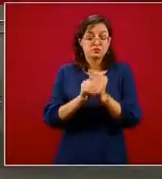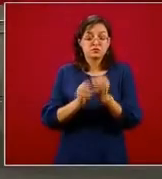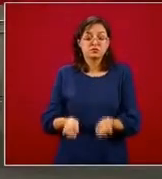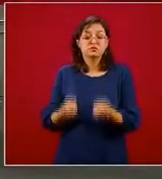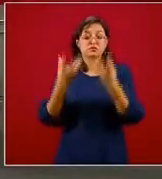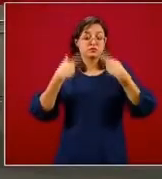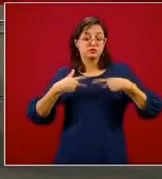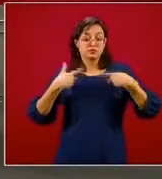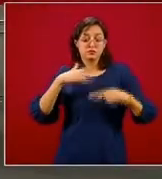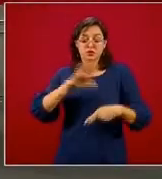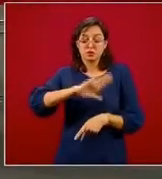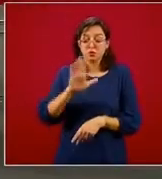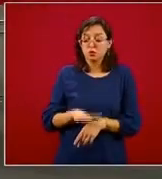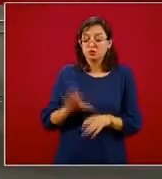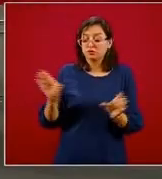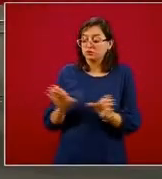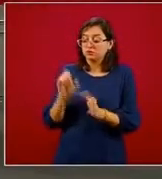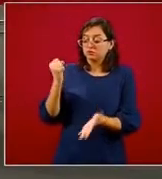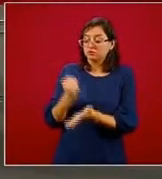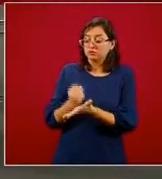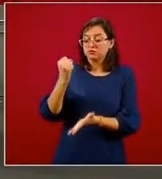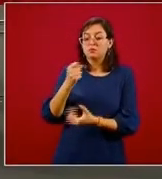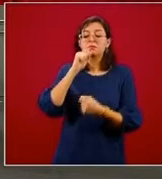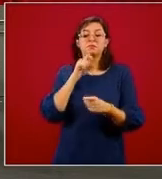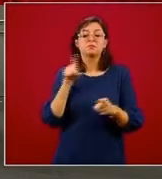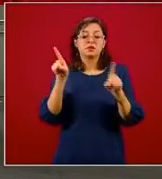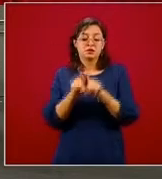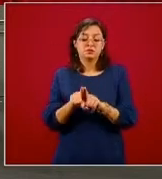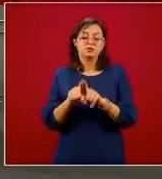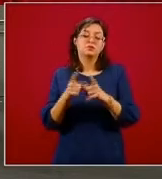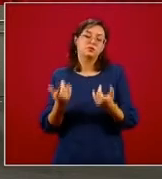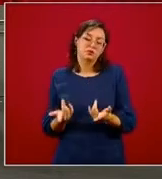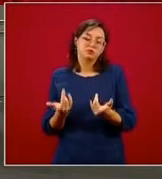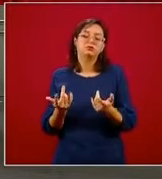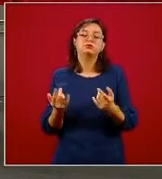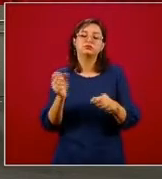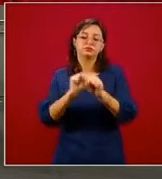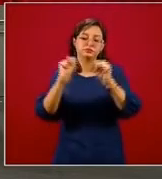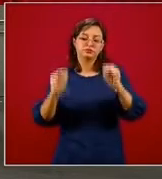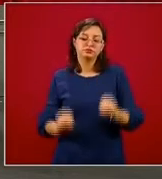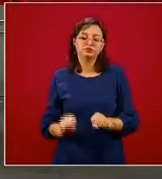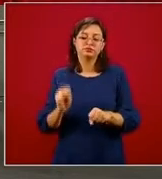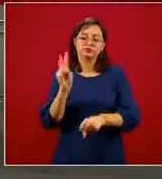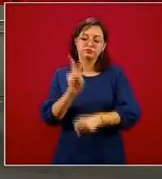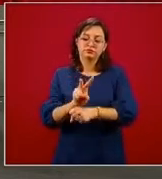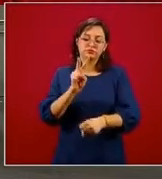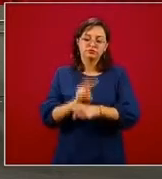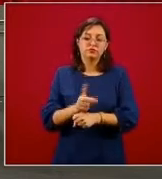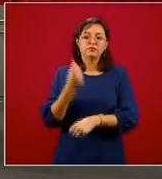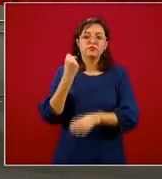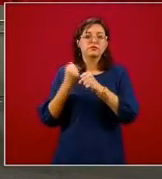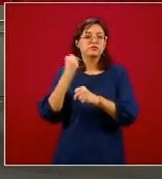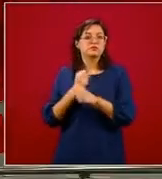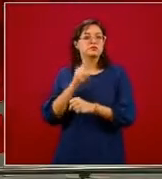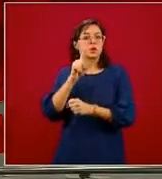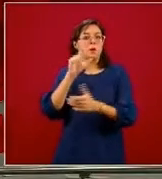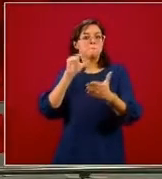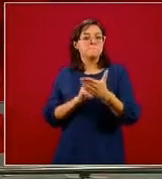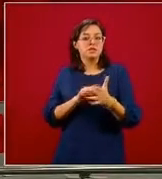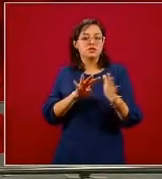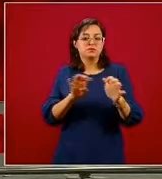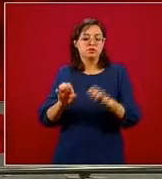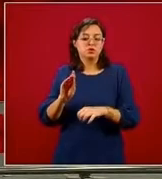speedy defunción y de process for death información a un certificates. We get sistema the de vigilancia information epidemiológica que se estableció almost right desde away. It's entered 1995, que se llama